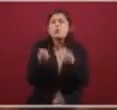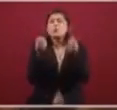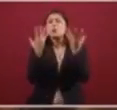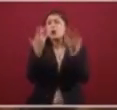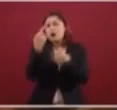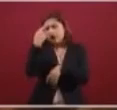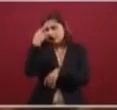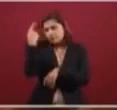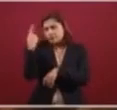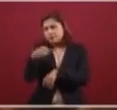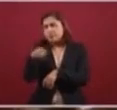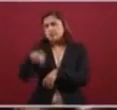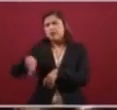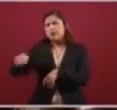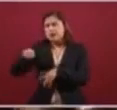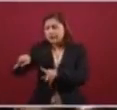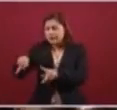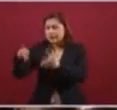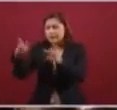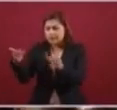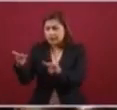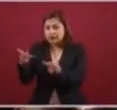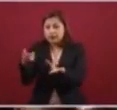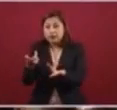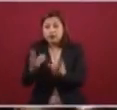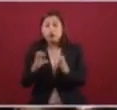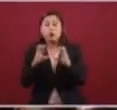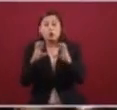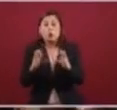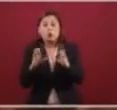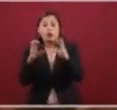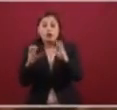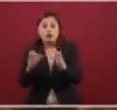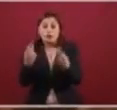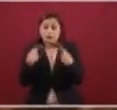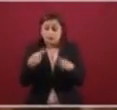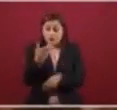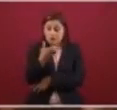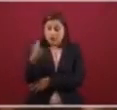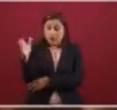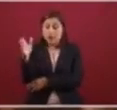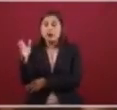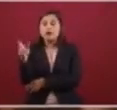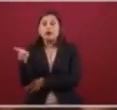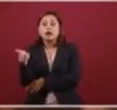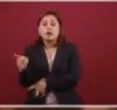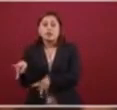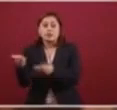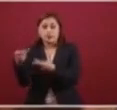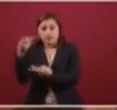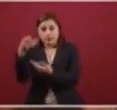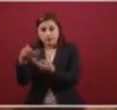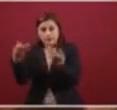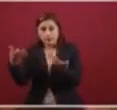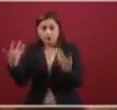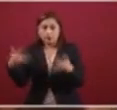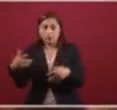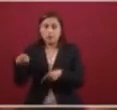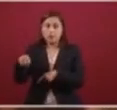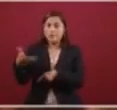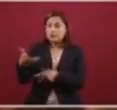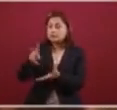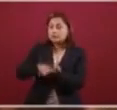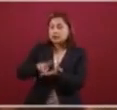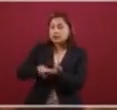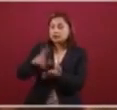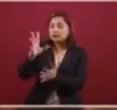lograr que el campesino no se quede sin esta tierra ni que se le paga 36 pesos se estima que el metro cuadrado está en 5 mil